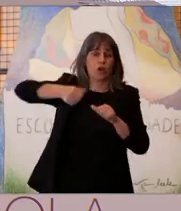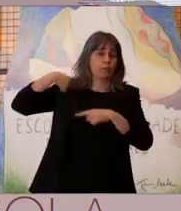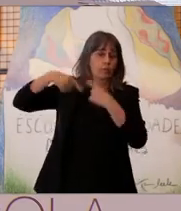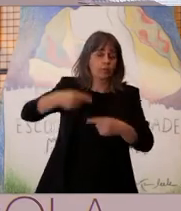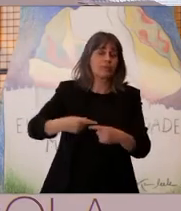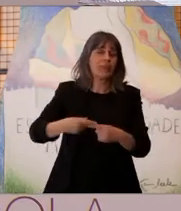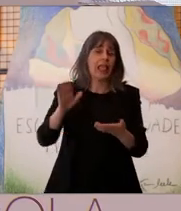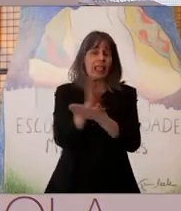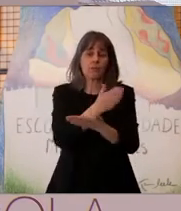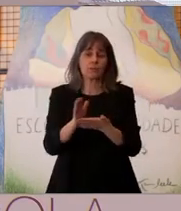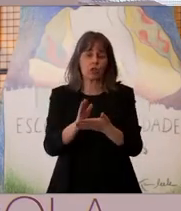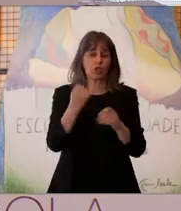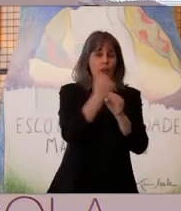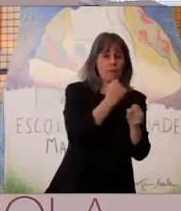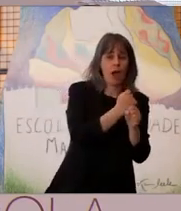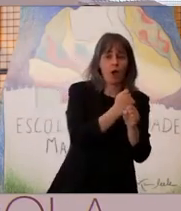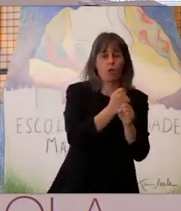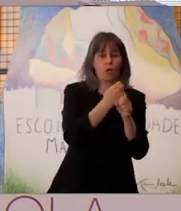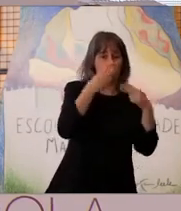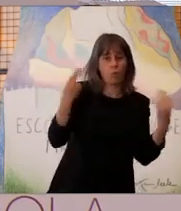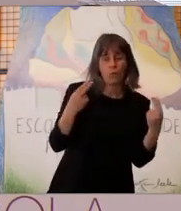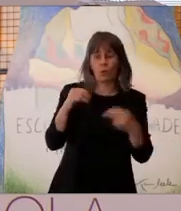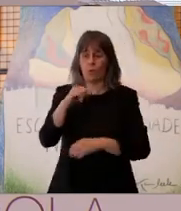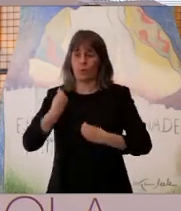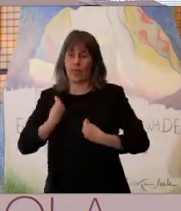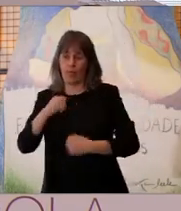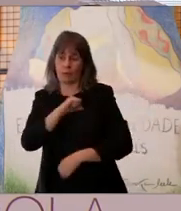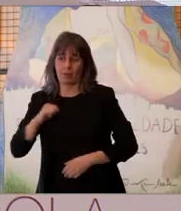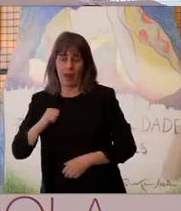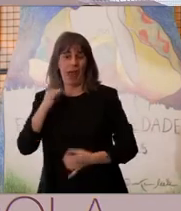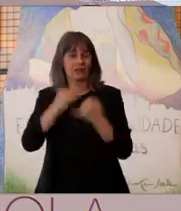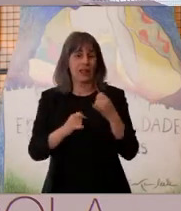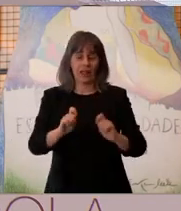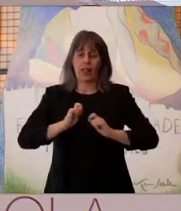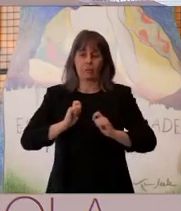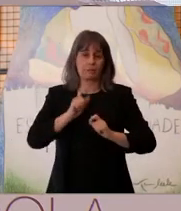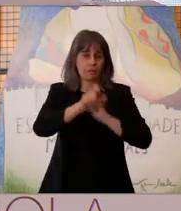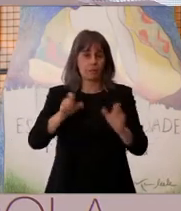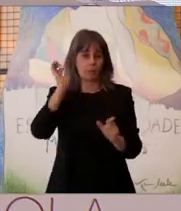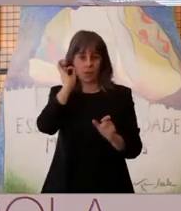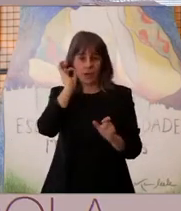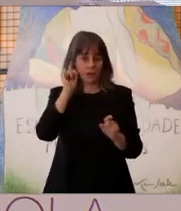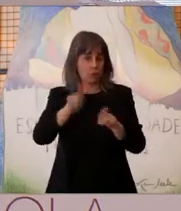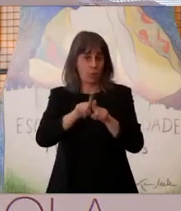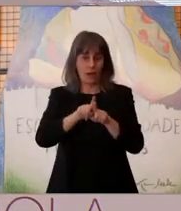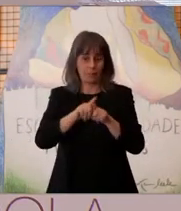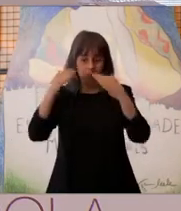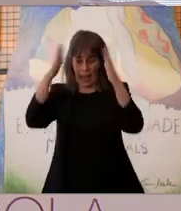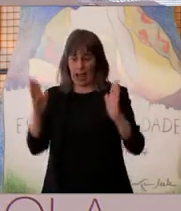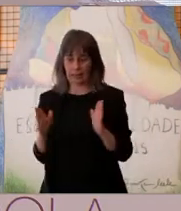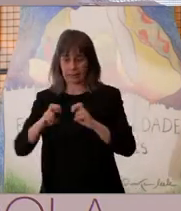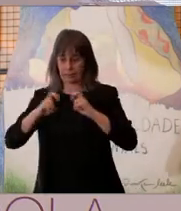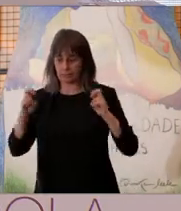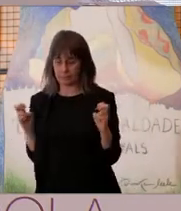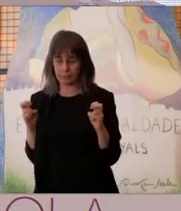del espacio público y Privada a perpetuado que las mujeres estemos encerradas de puertas para dentro